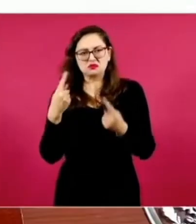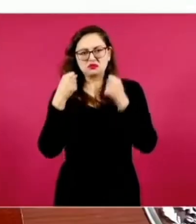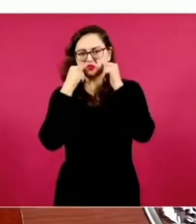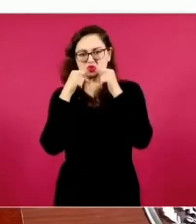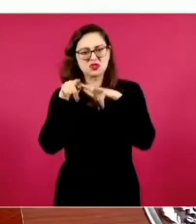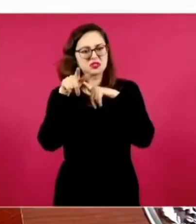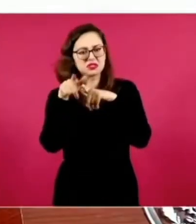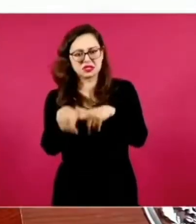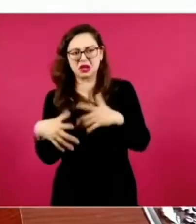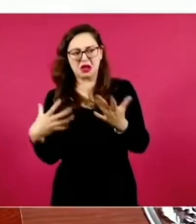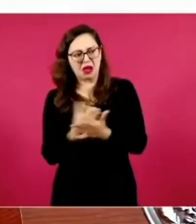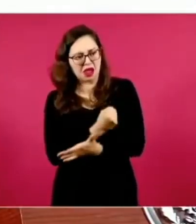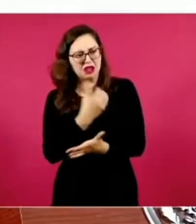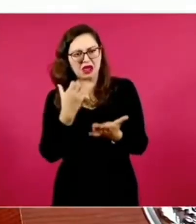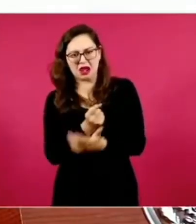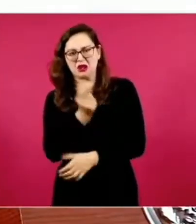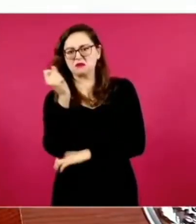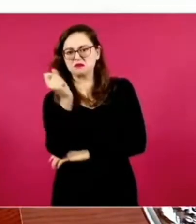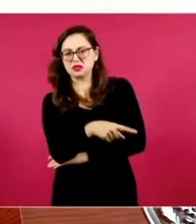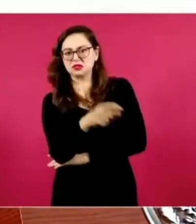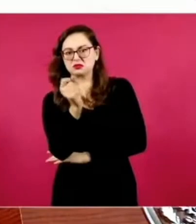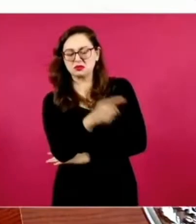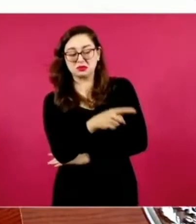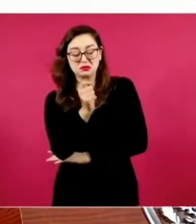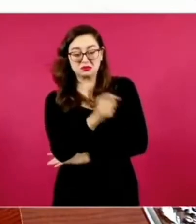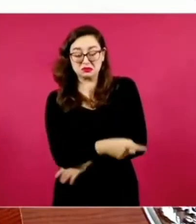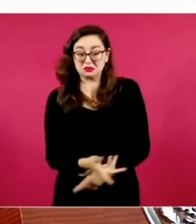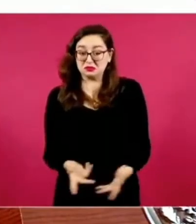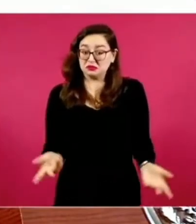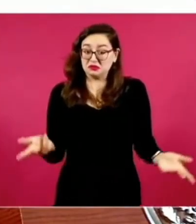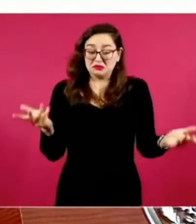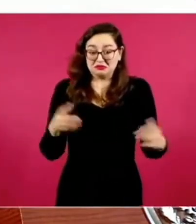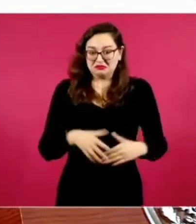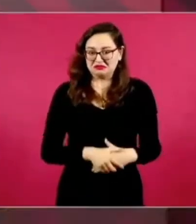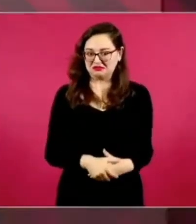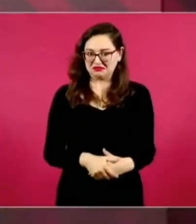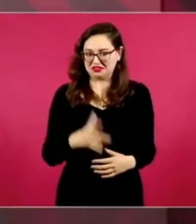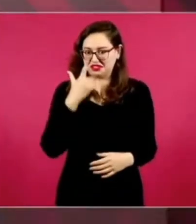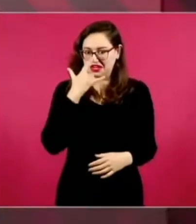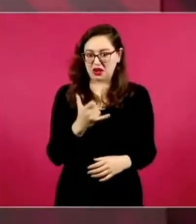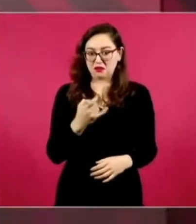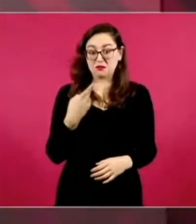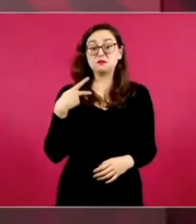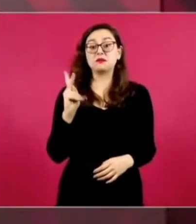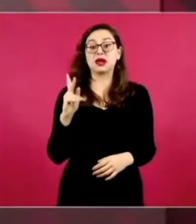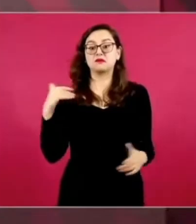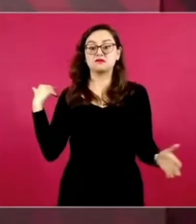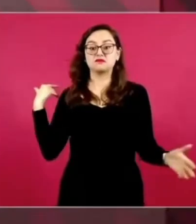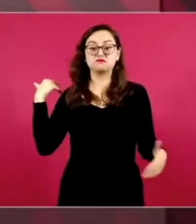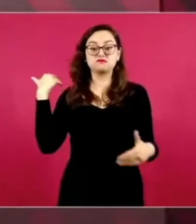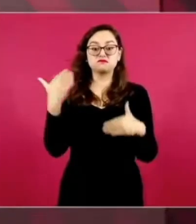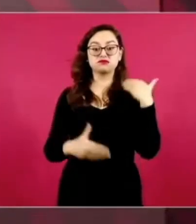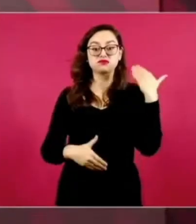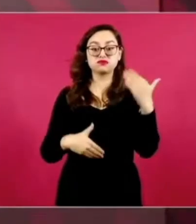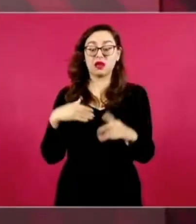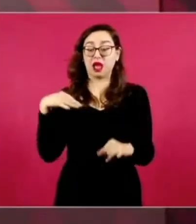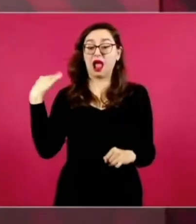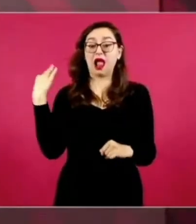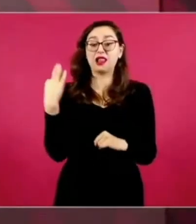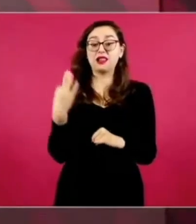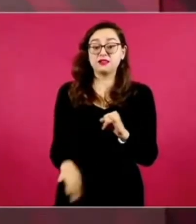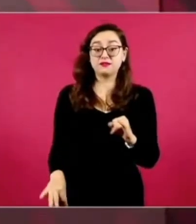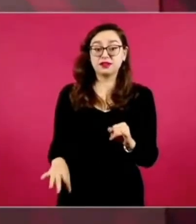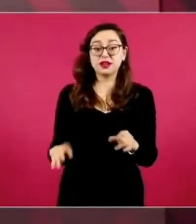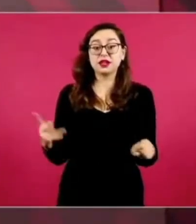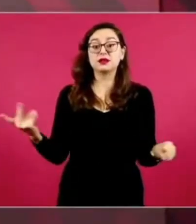el tiempo, el trabajo, la fatiga, la organización, no